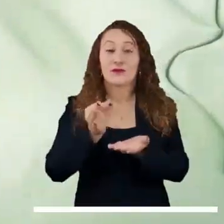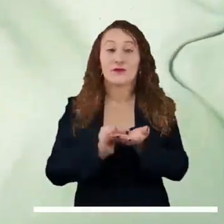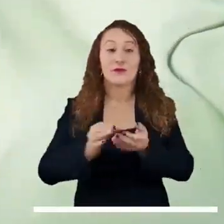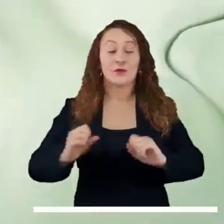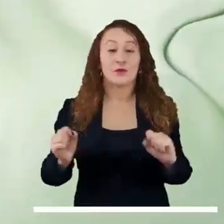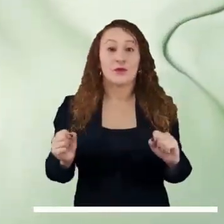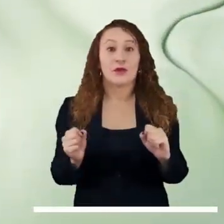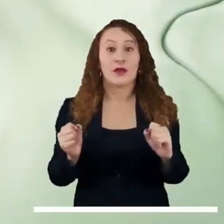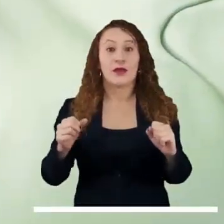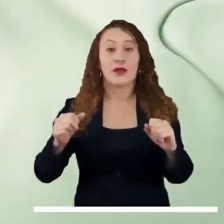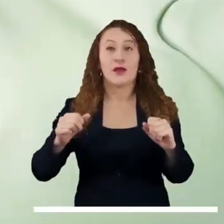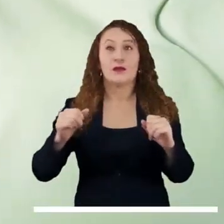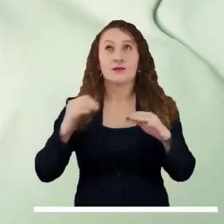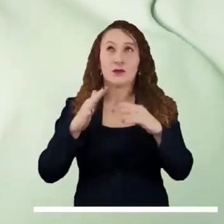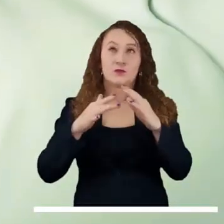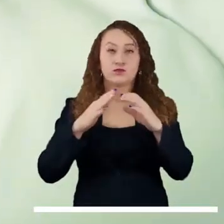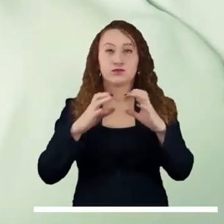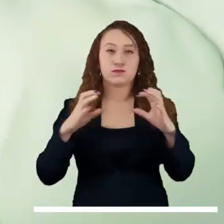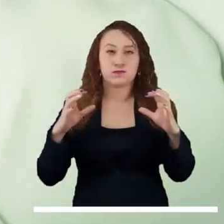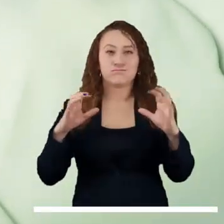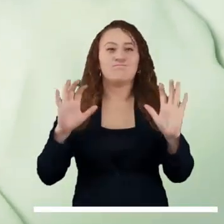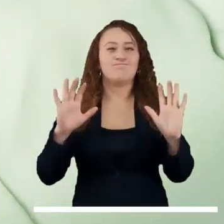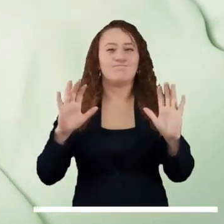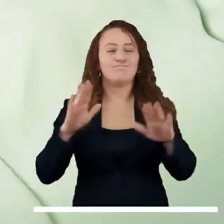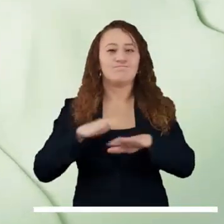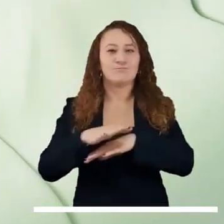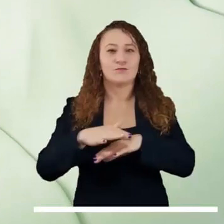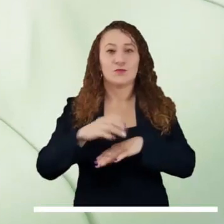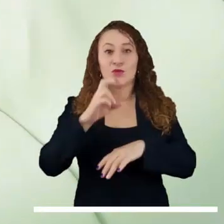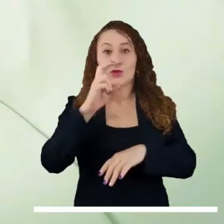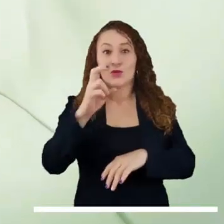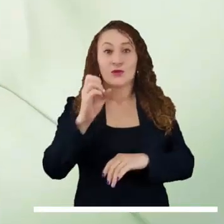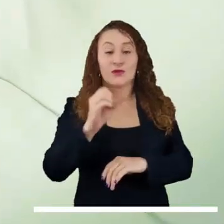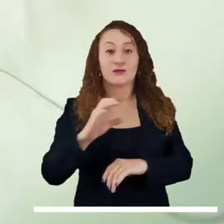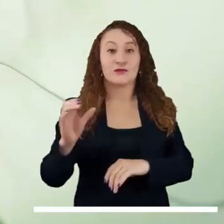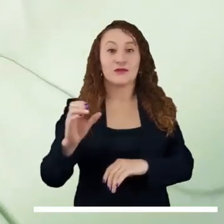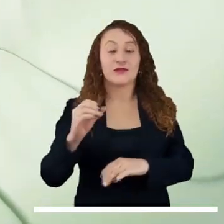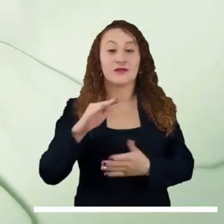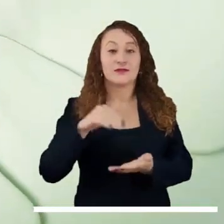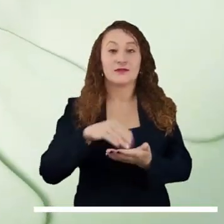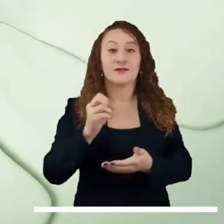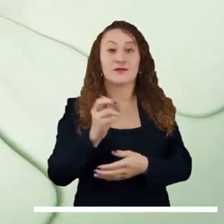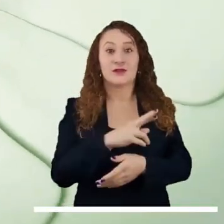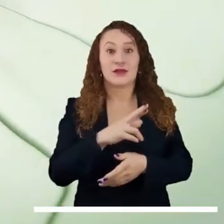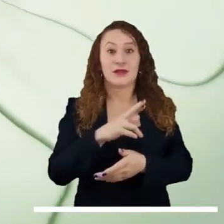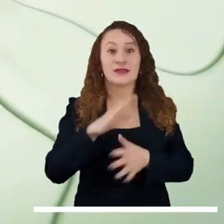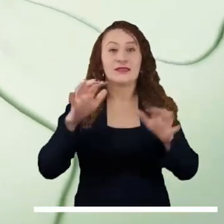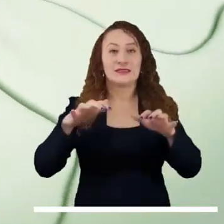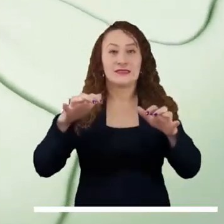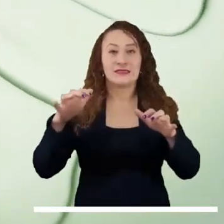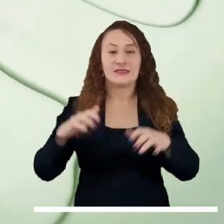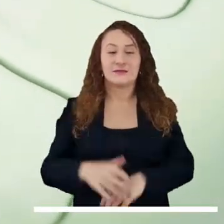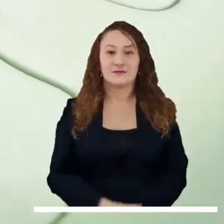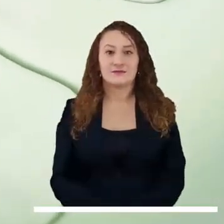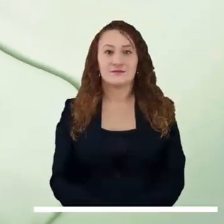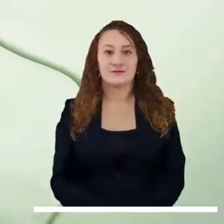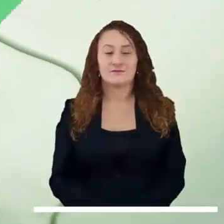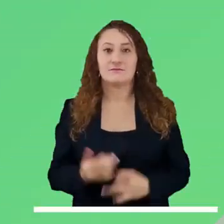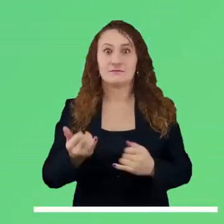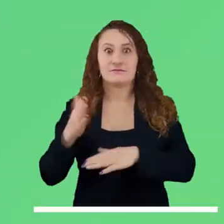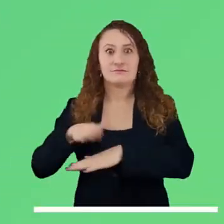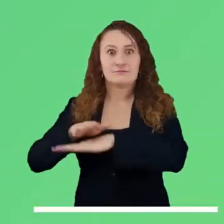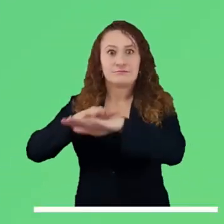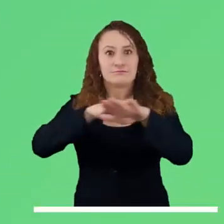finalmente en la capital se pronostica un cielo parcialmente nublado lo que podría activar lluvias en el norte occidente y centro oriente de la región